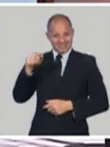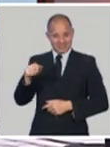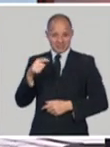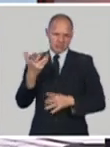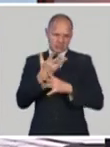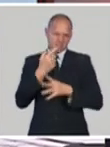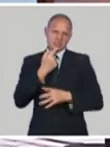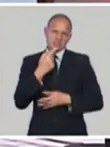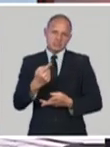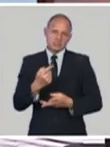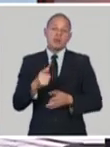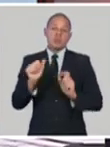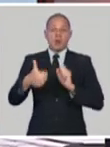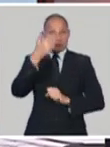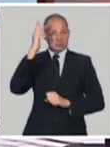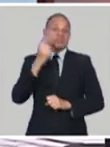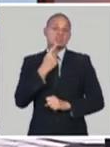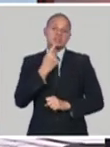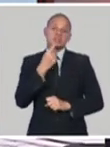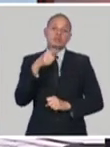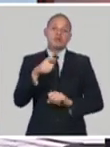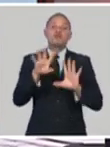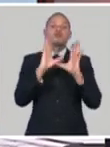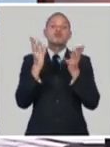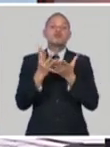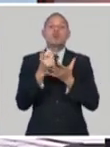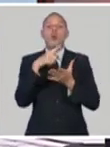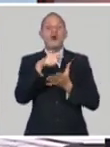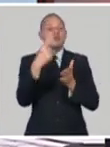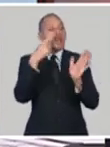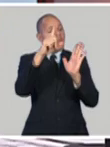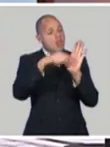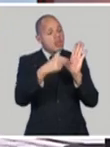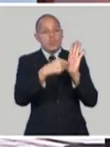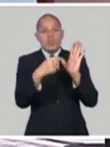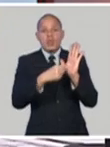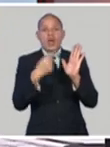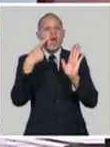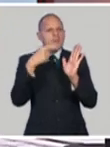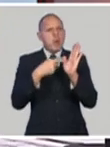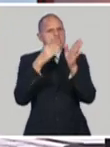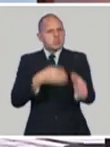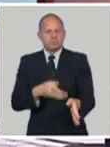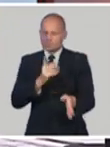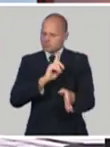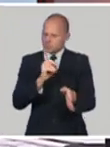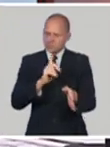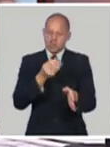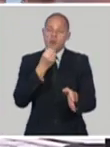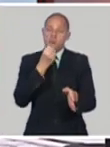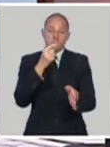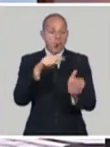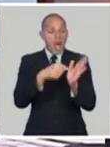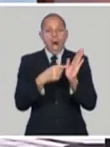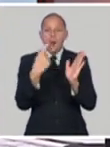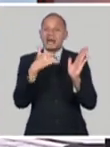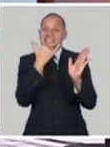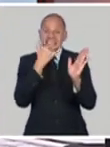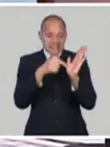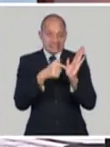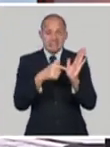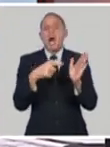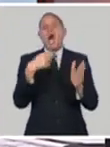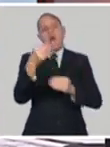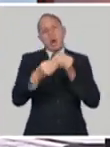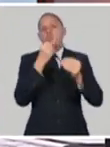todo se revisaría y se cambiaría lo que fuera necesario cambiar, siempre que fuera posible cambiarlo. Es decir, hay